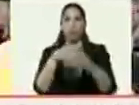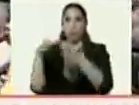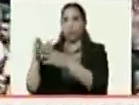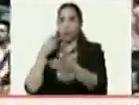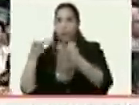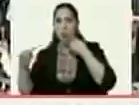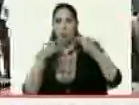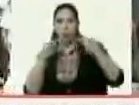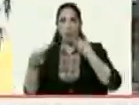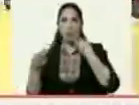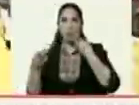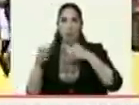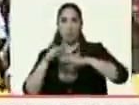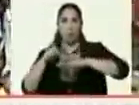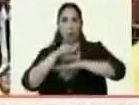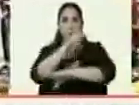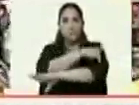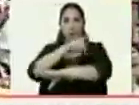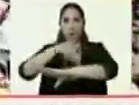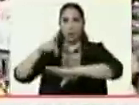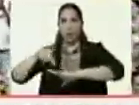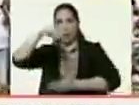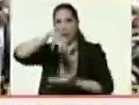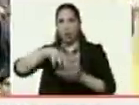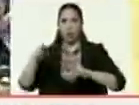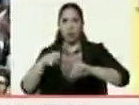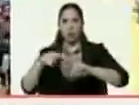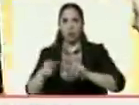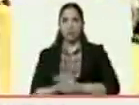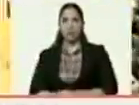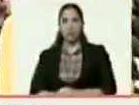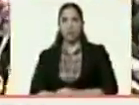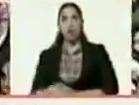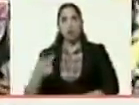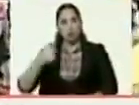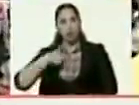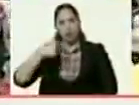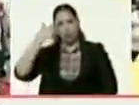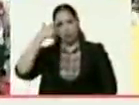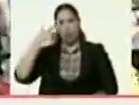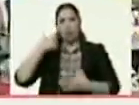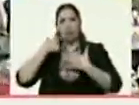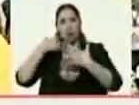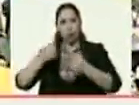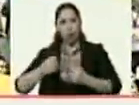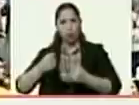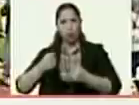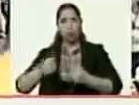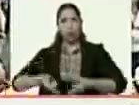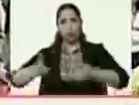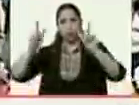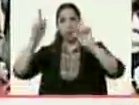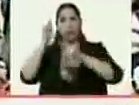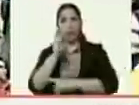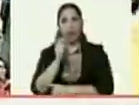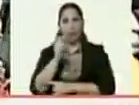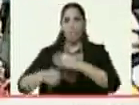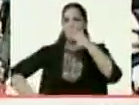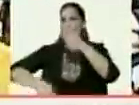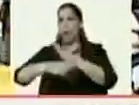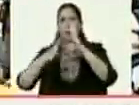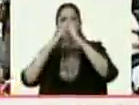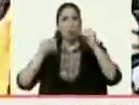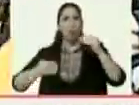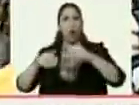políticos municipales y parroquiales. Estoy seguro que cumplirán con la tarea. ¡Vamos todos a la